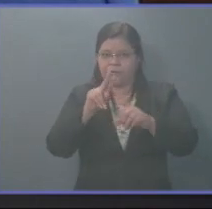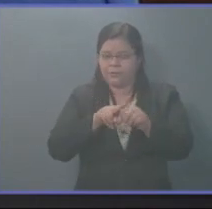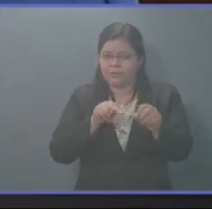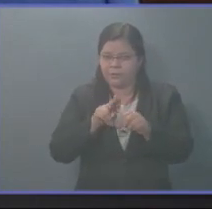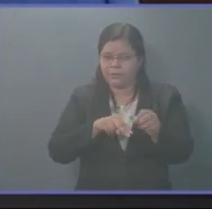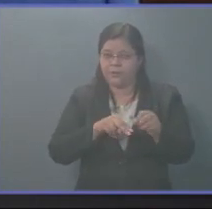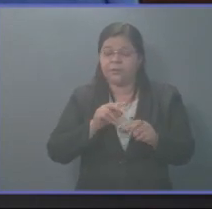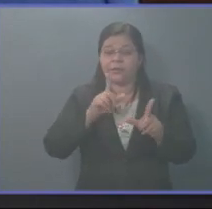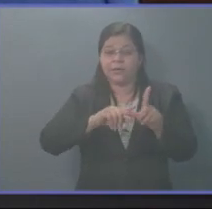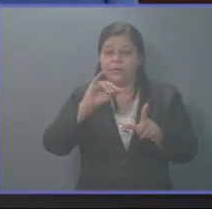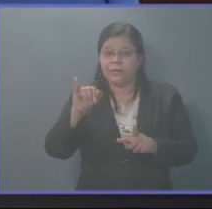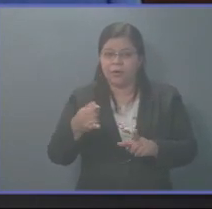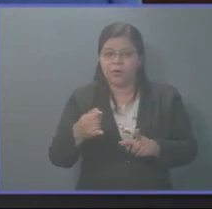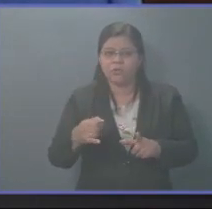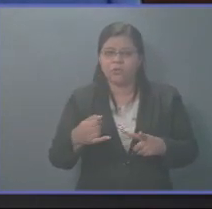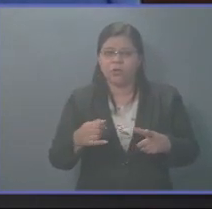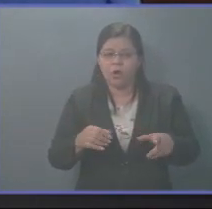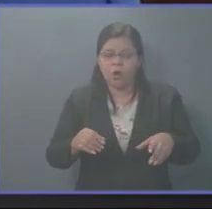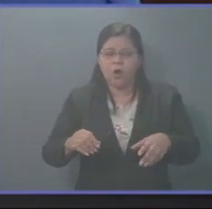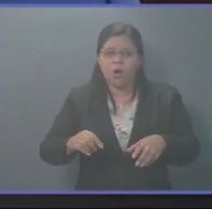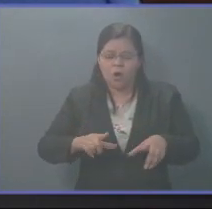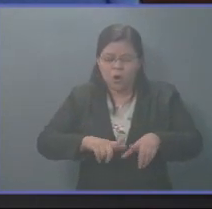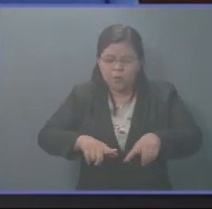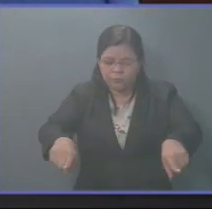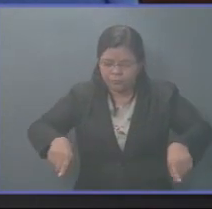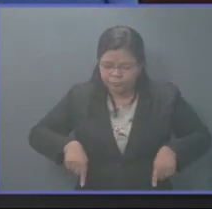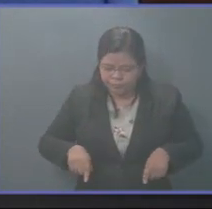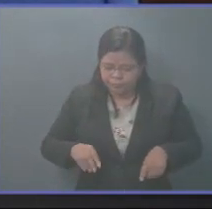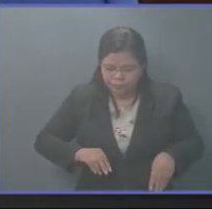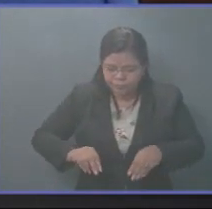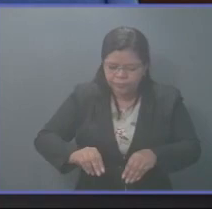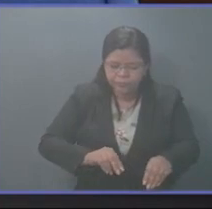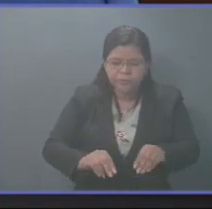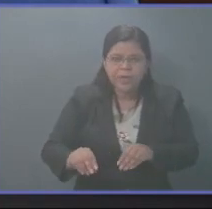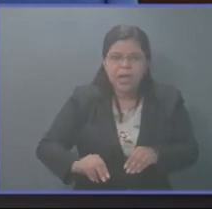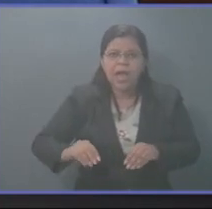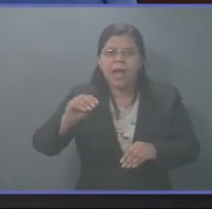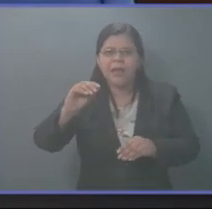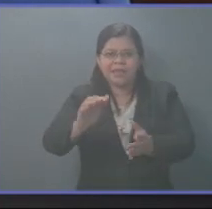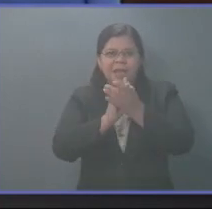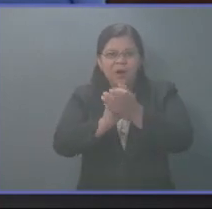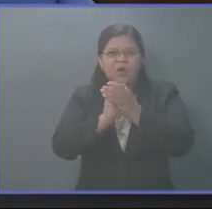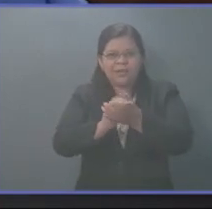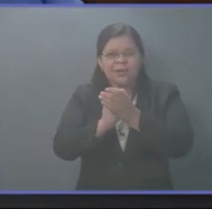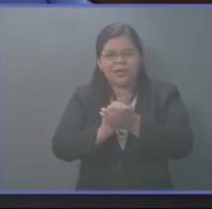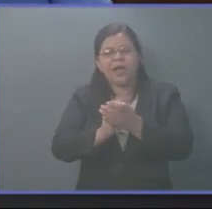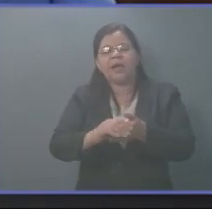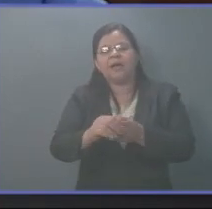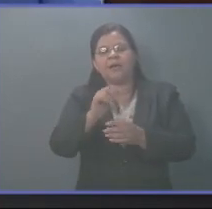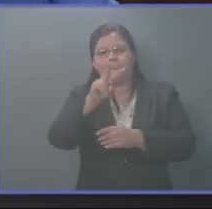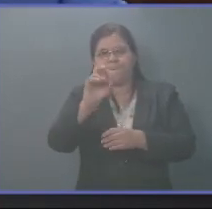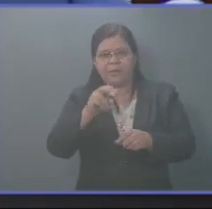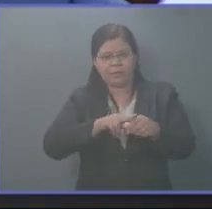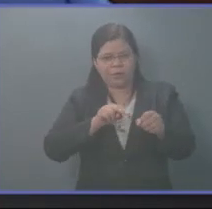Literal J, lotería de cartones, de números o figuras instaladas en periodos no comprendidos,